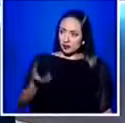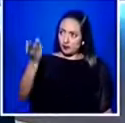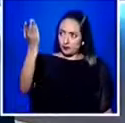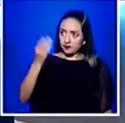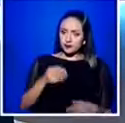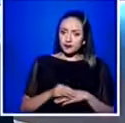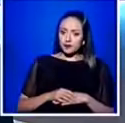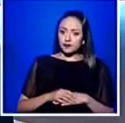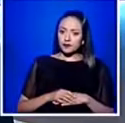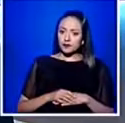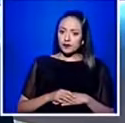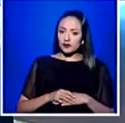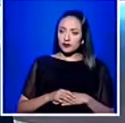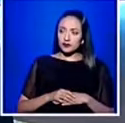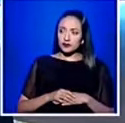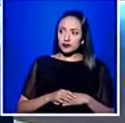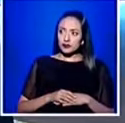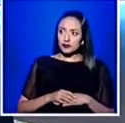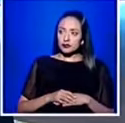informe.